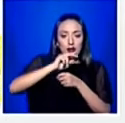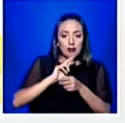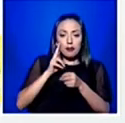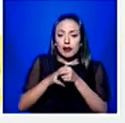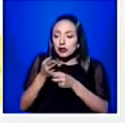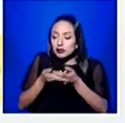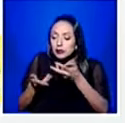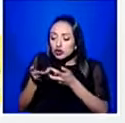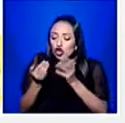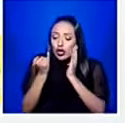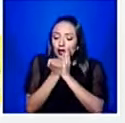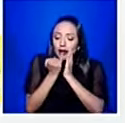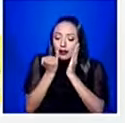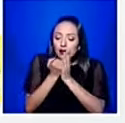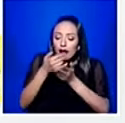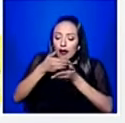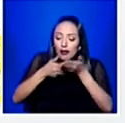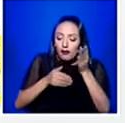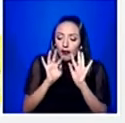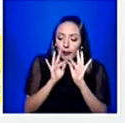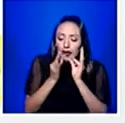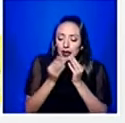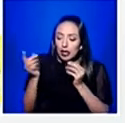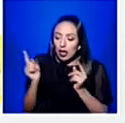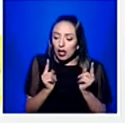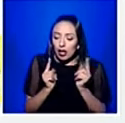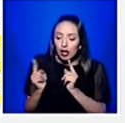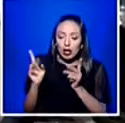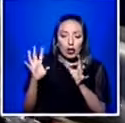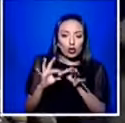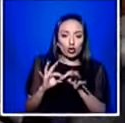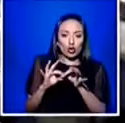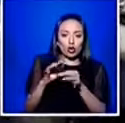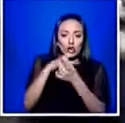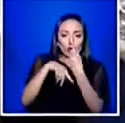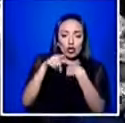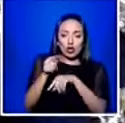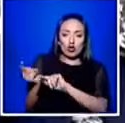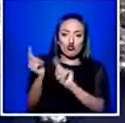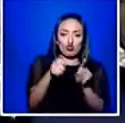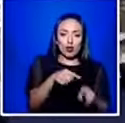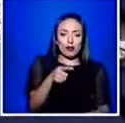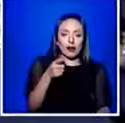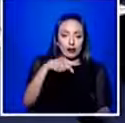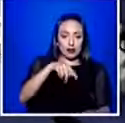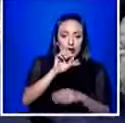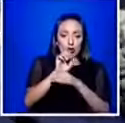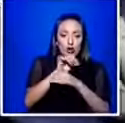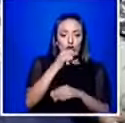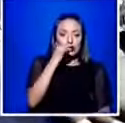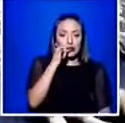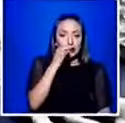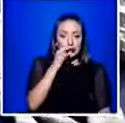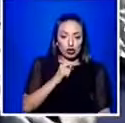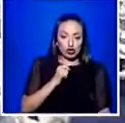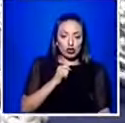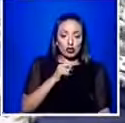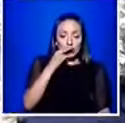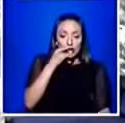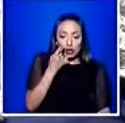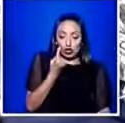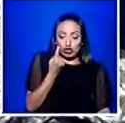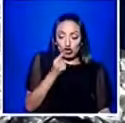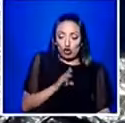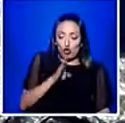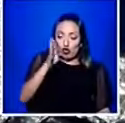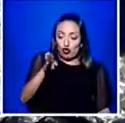en la identificación, documentación y reunificación familiar y el retorno al Ecuador de los menores, y que aquellos que llegaron con coyoteros y